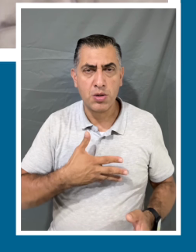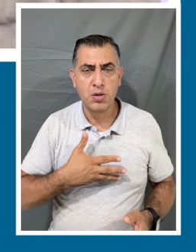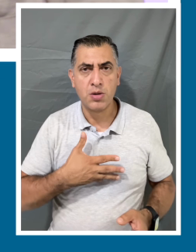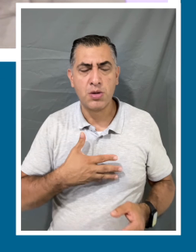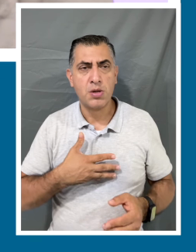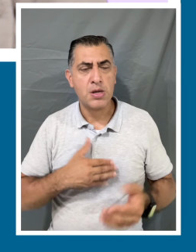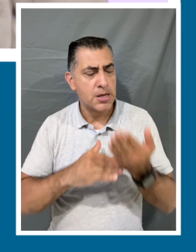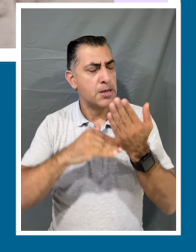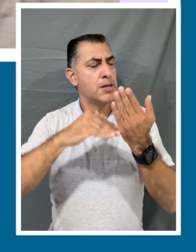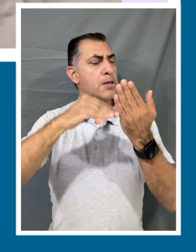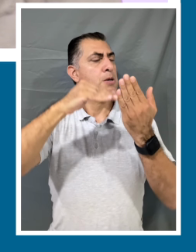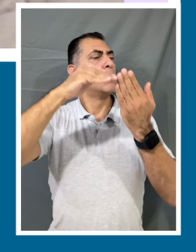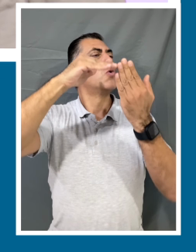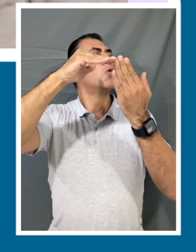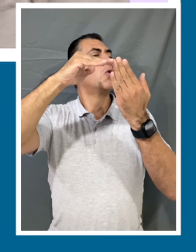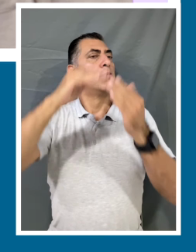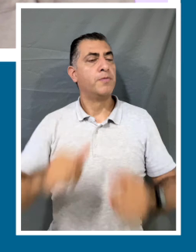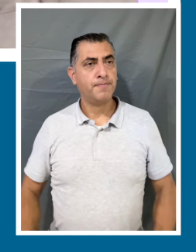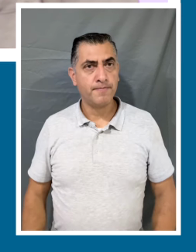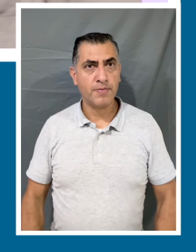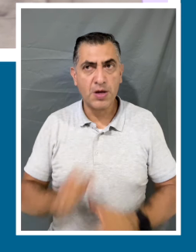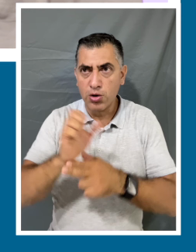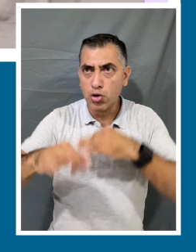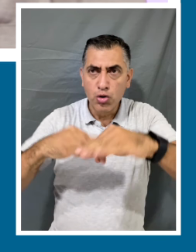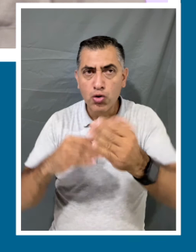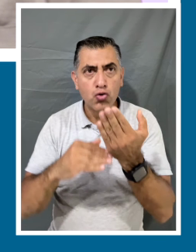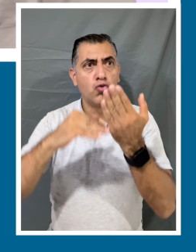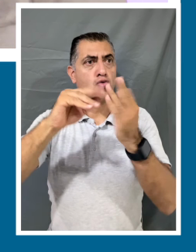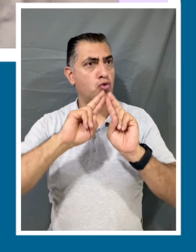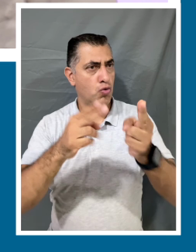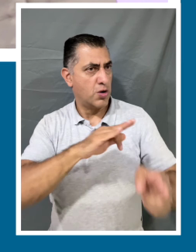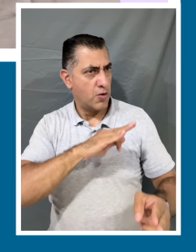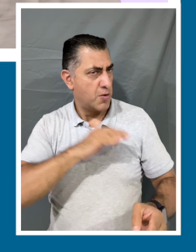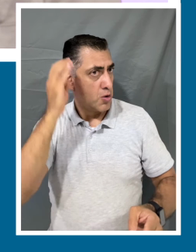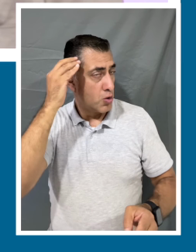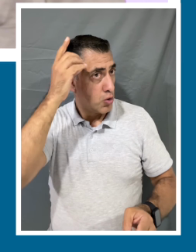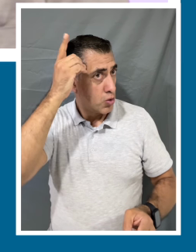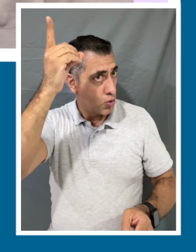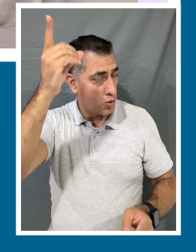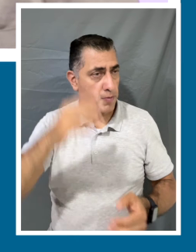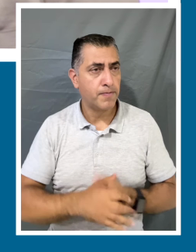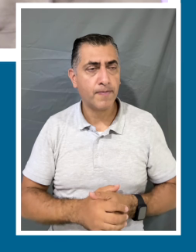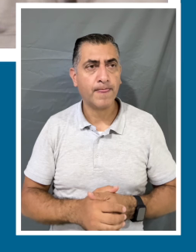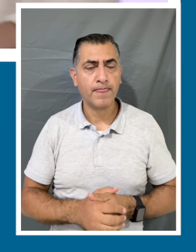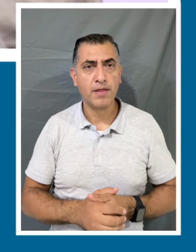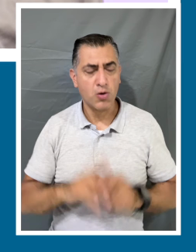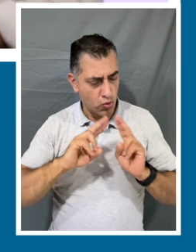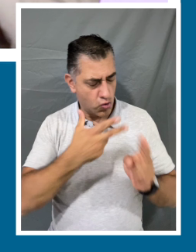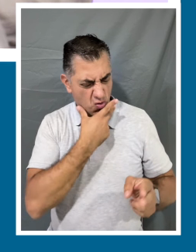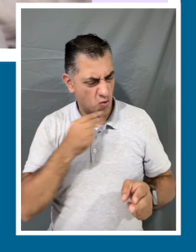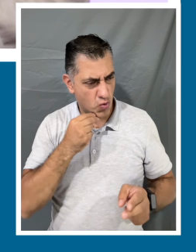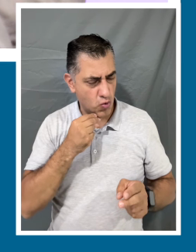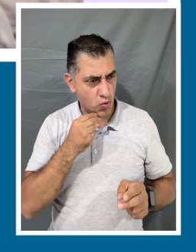una madurez creciente dice de este modo todos llegaremos a la unidad de la fe y del conocimiento del hijo de Dios a una humanidad